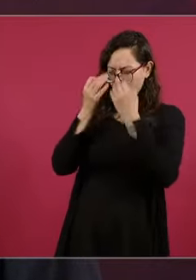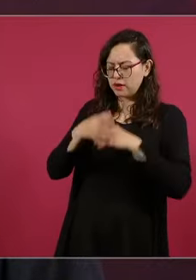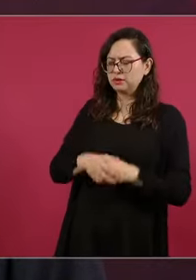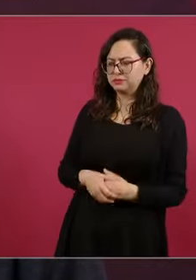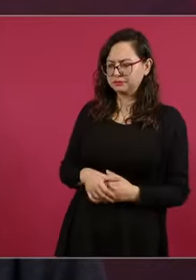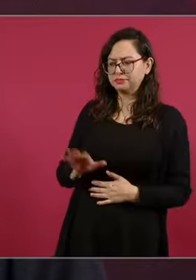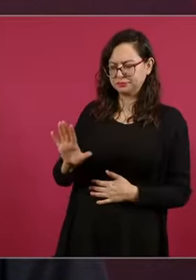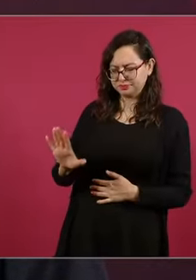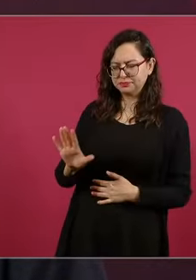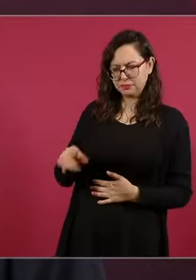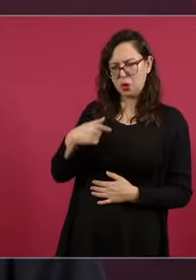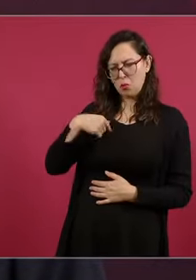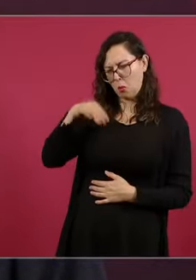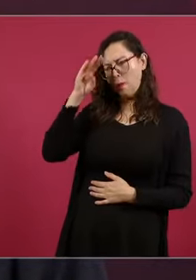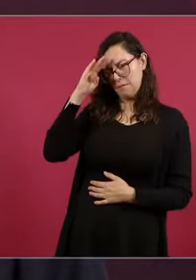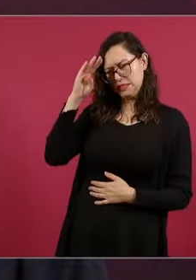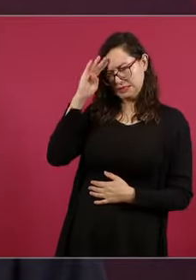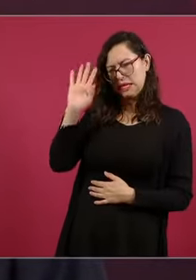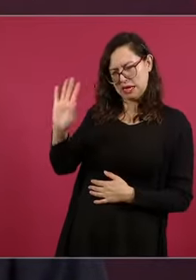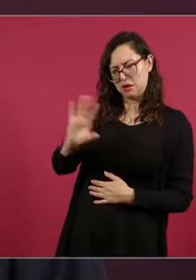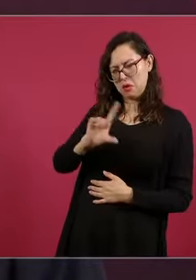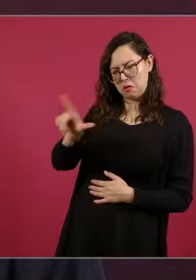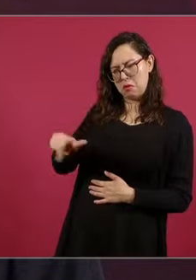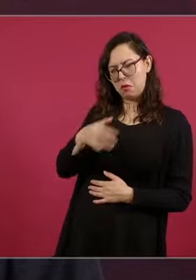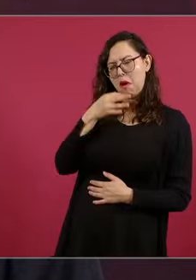Y al siguiente fin de semana,